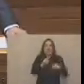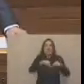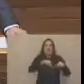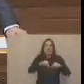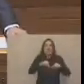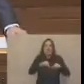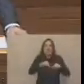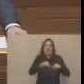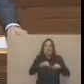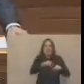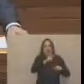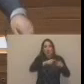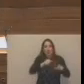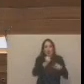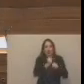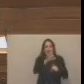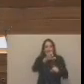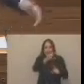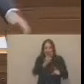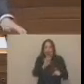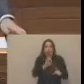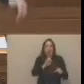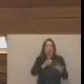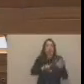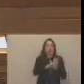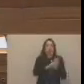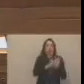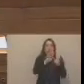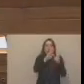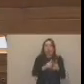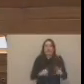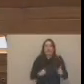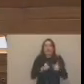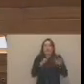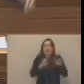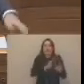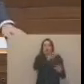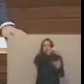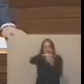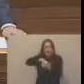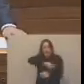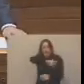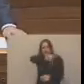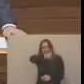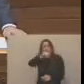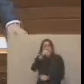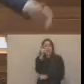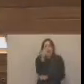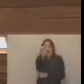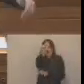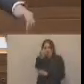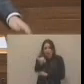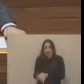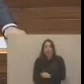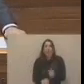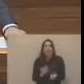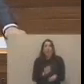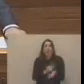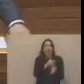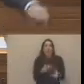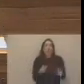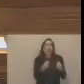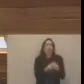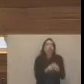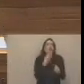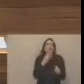movilidad funcionando los trabajadores de Mera, o la Ley de Cuentas Abiertas, o tantas votaciones que votan todos los viernes? Por tanto, lazos los